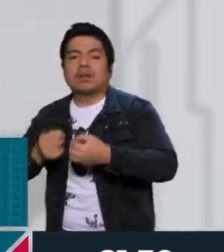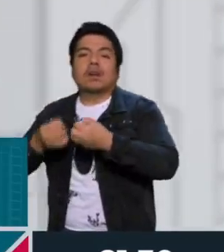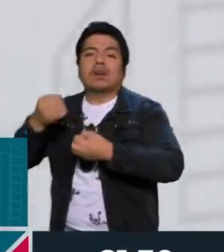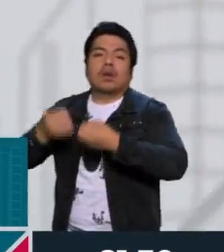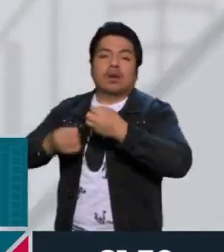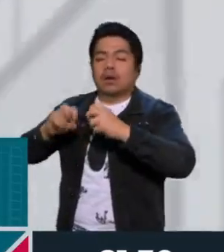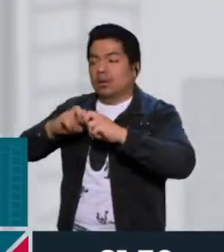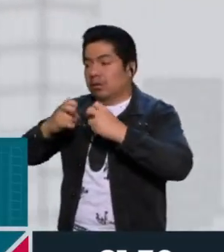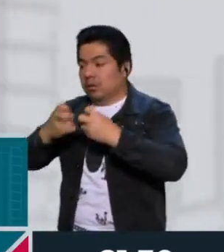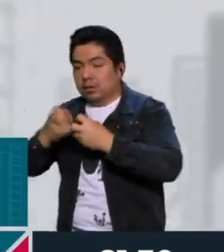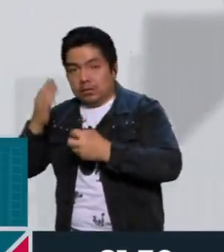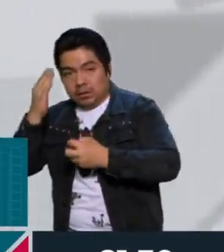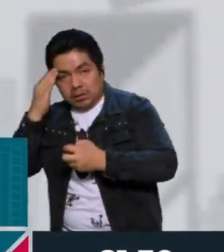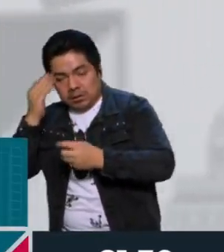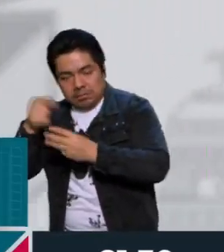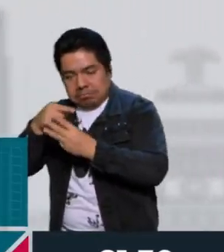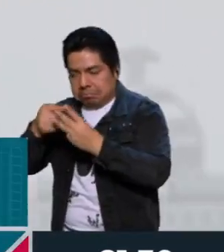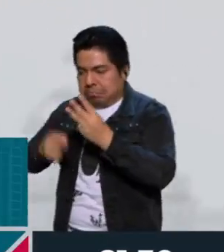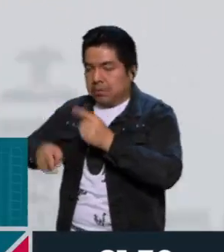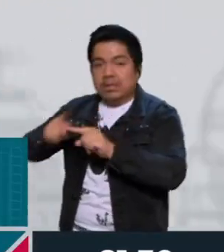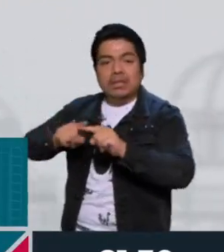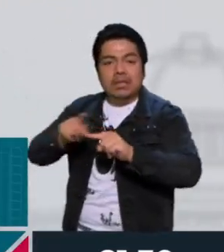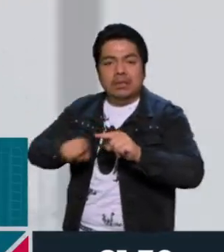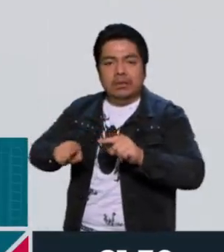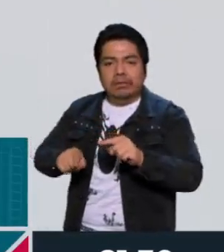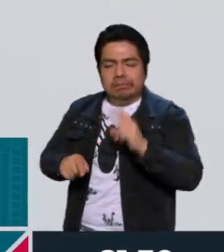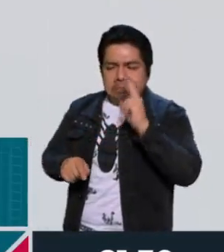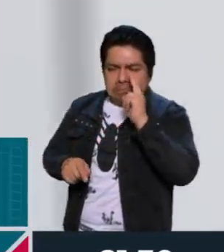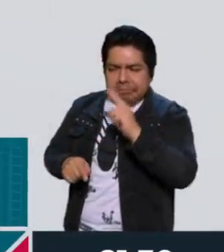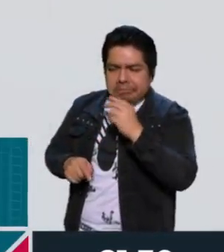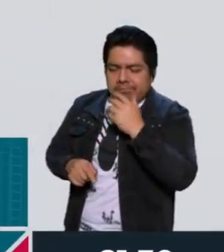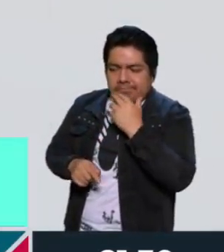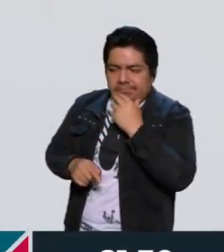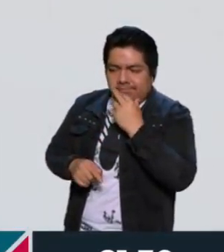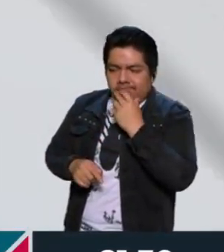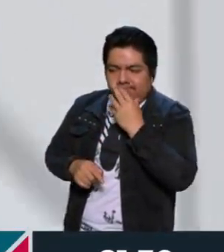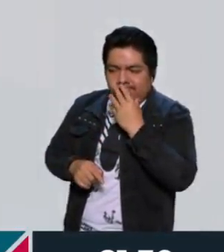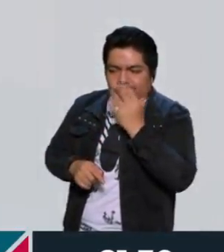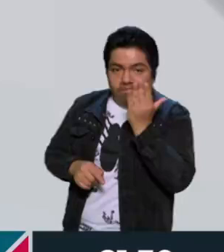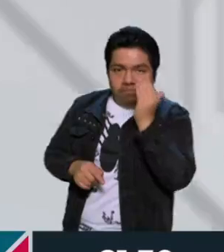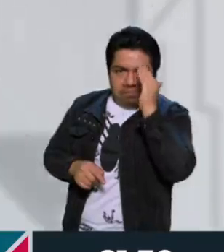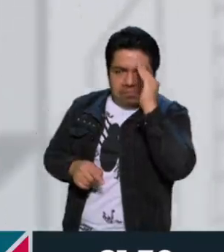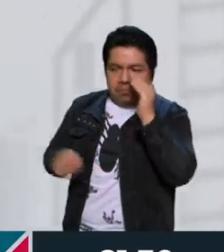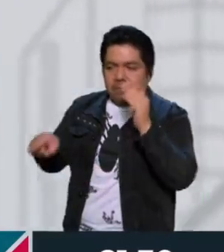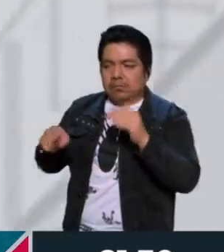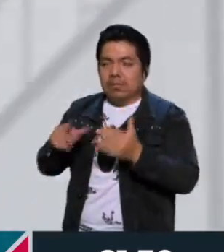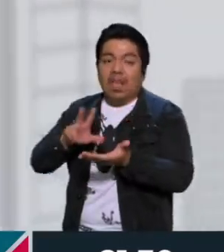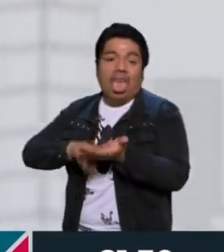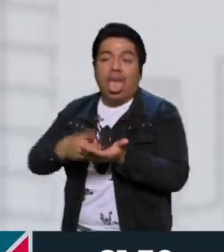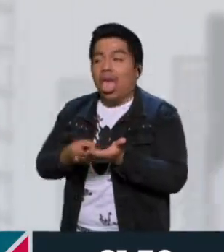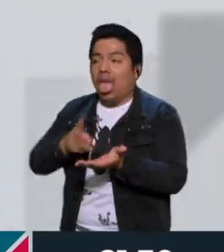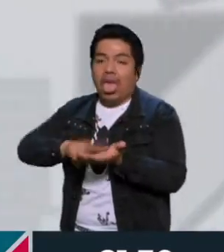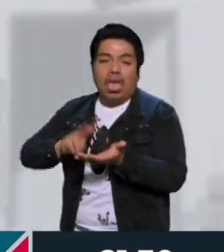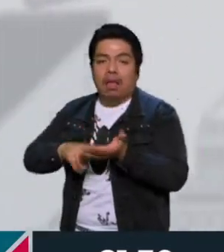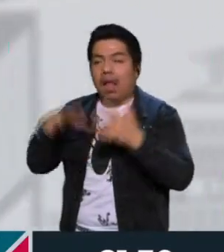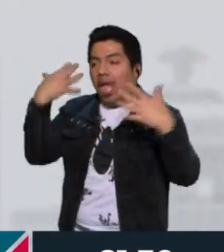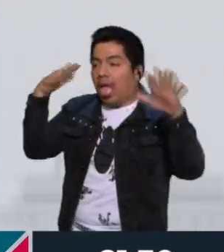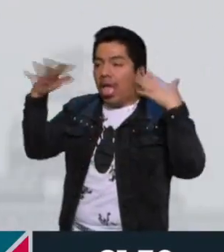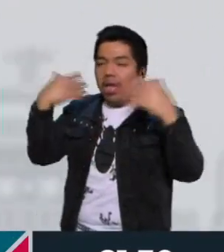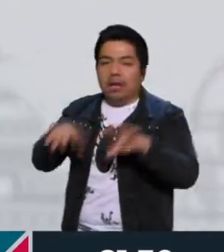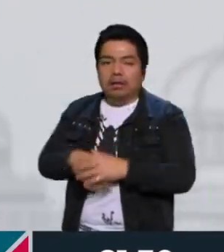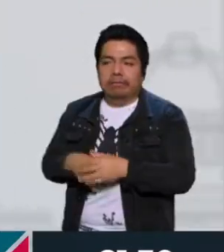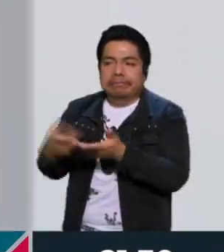y hasta ministros y ministras, ¿no? Entonces me parece algo bastante infantil y un poco como a manera de